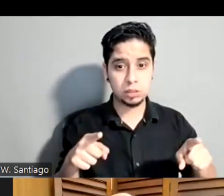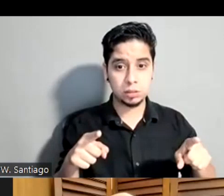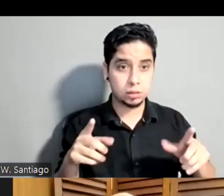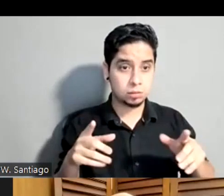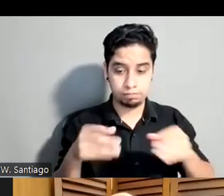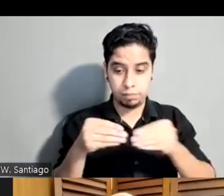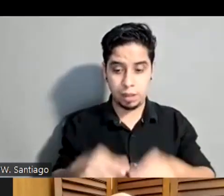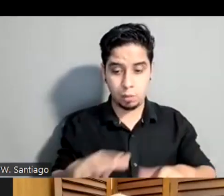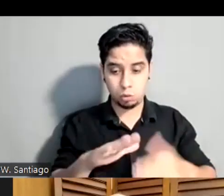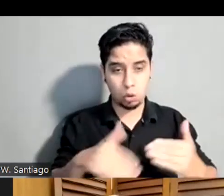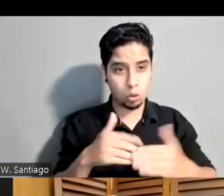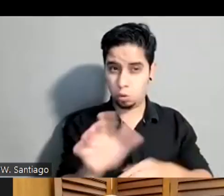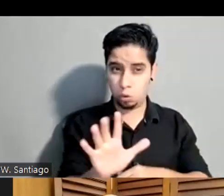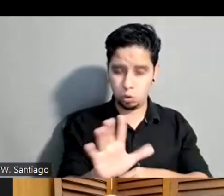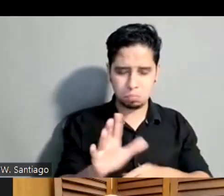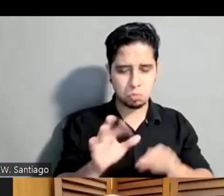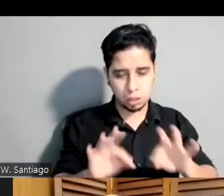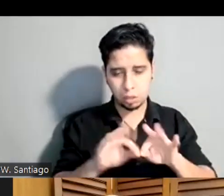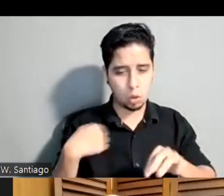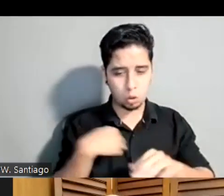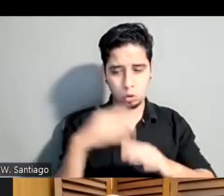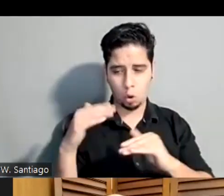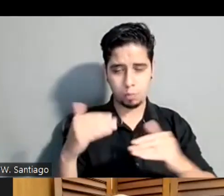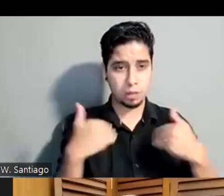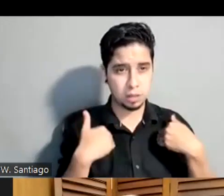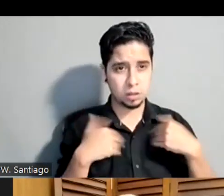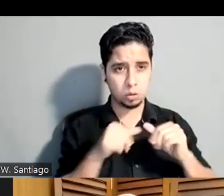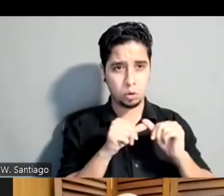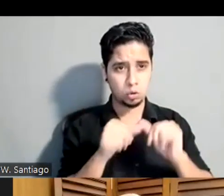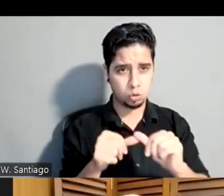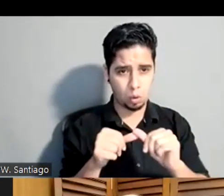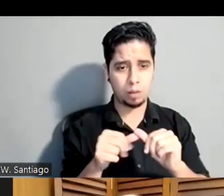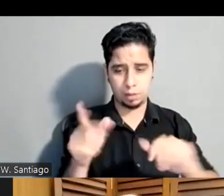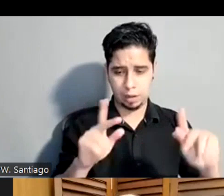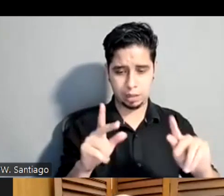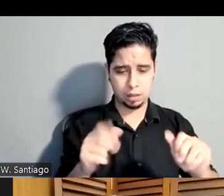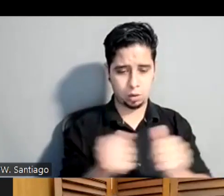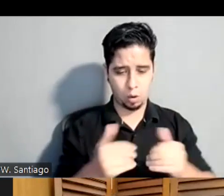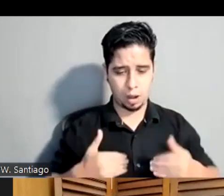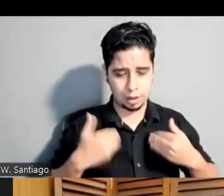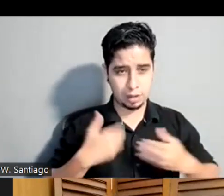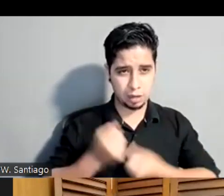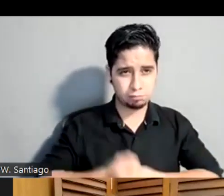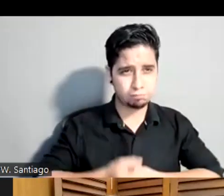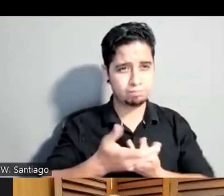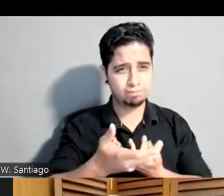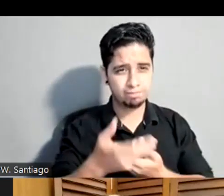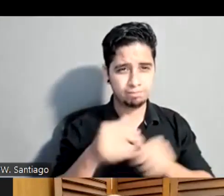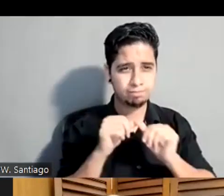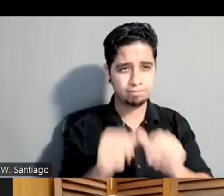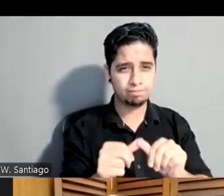y no puede ser. Tenemos que seguir siendo gente que lleva alegría a